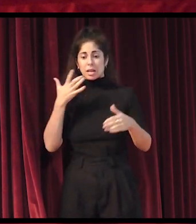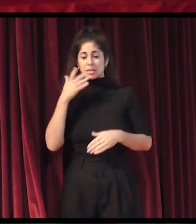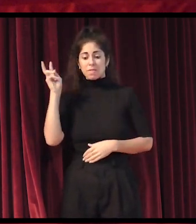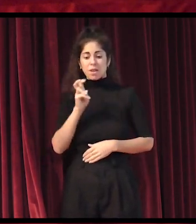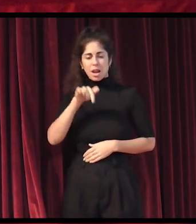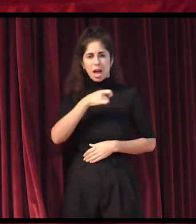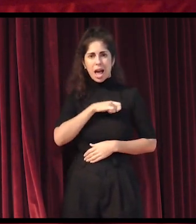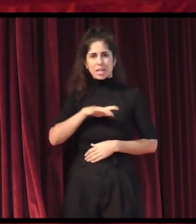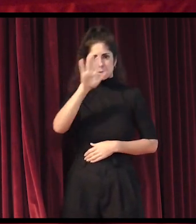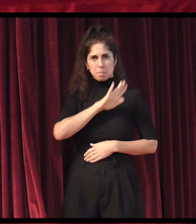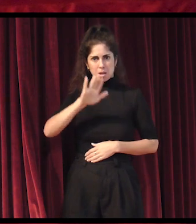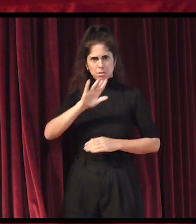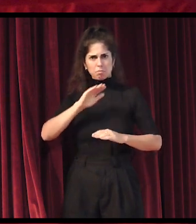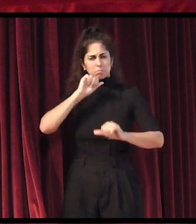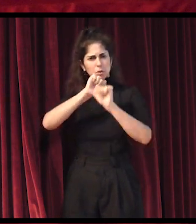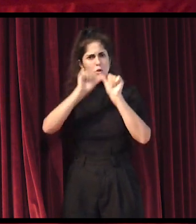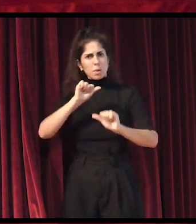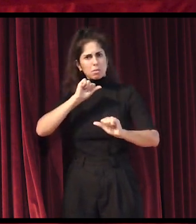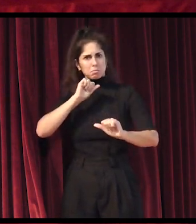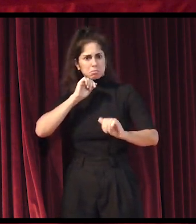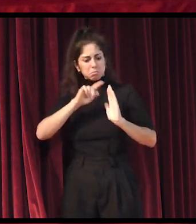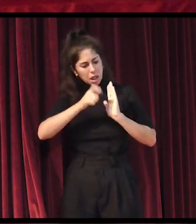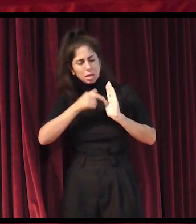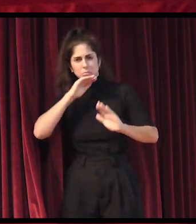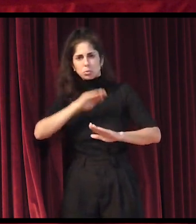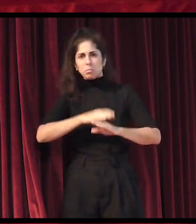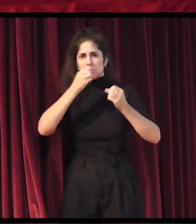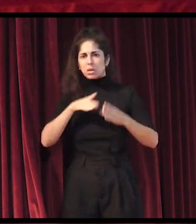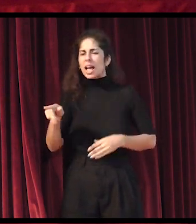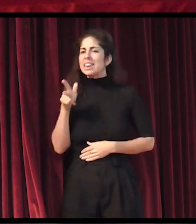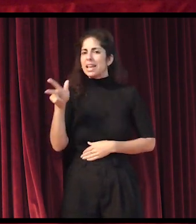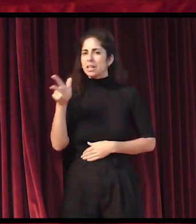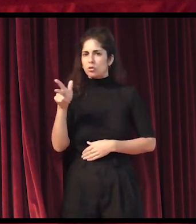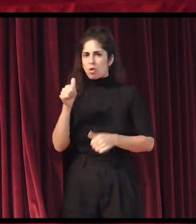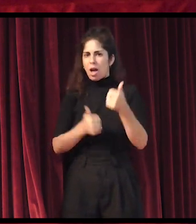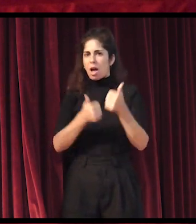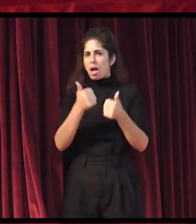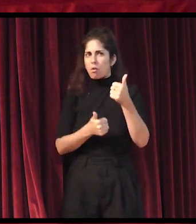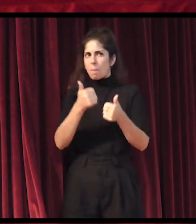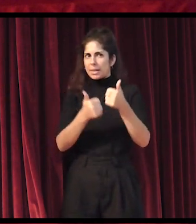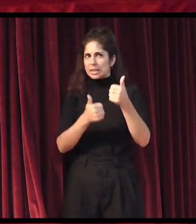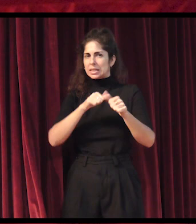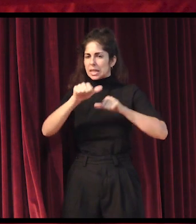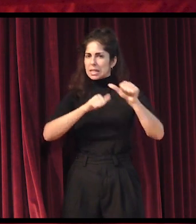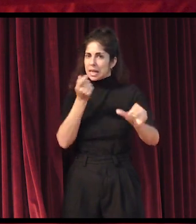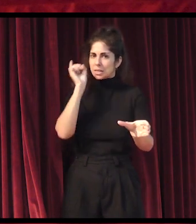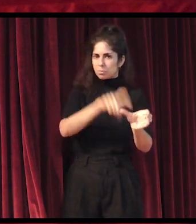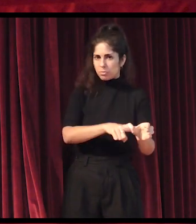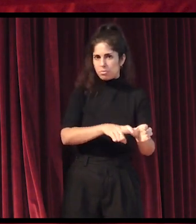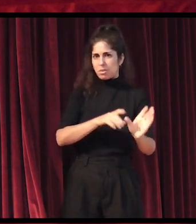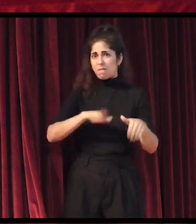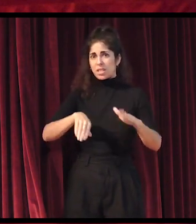legalmente en España tiene derecho a poder competir y las competiciones no, o sea, y no lo están cumpliendo, ¿no? Me pasa también con las